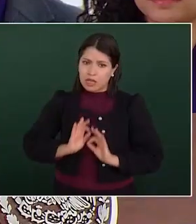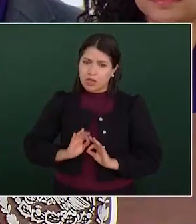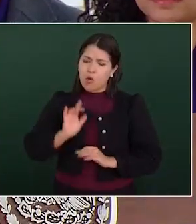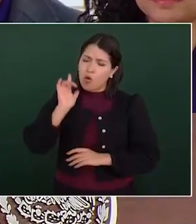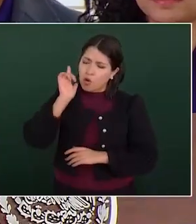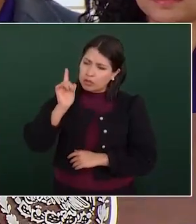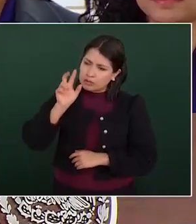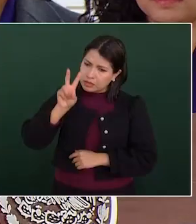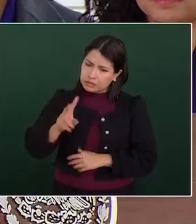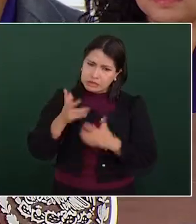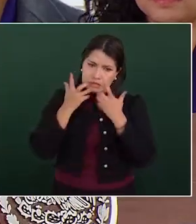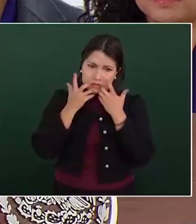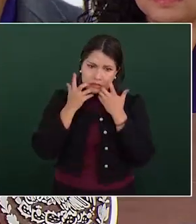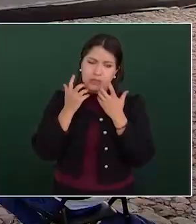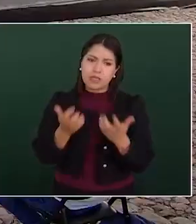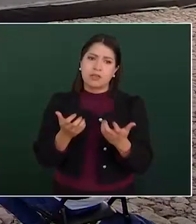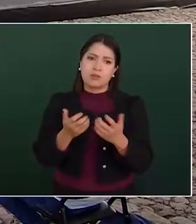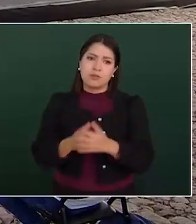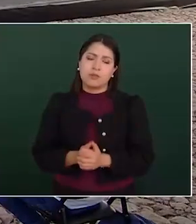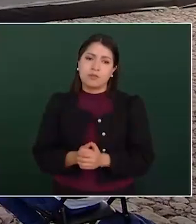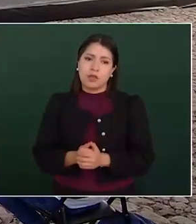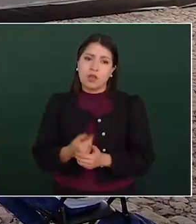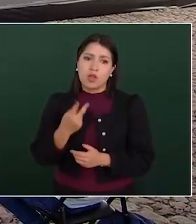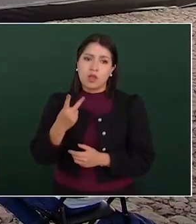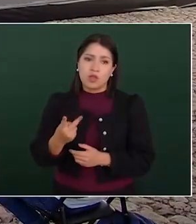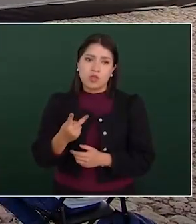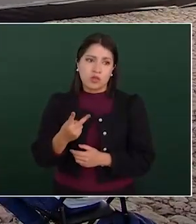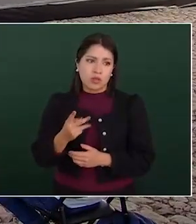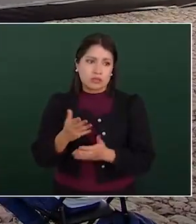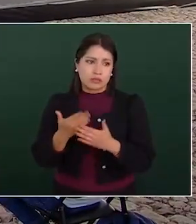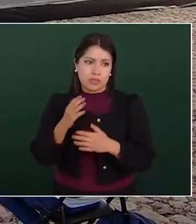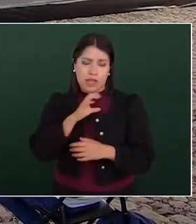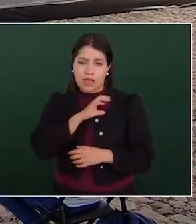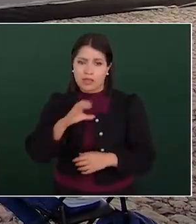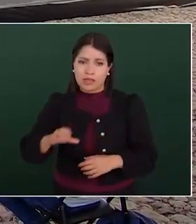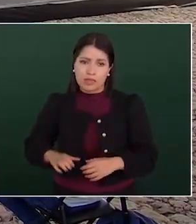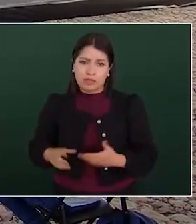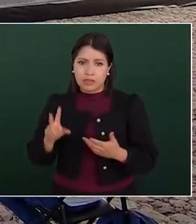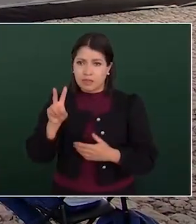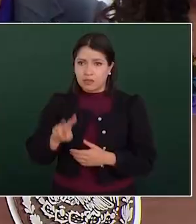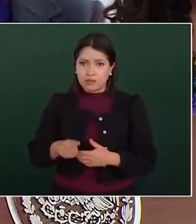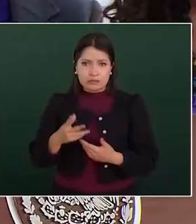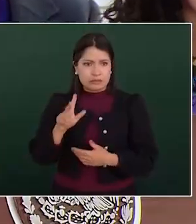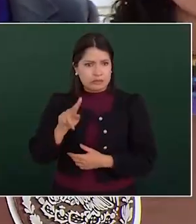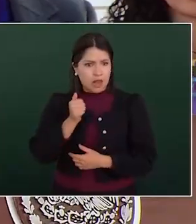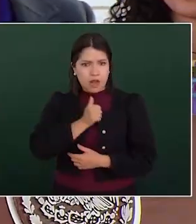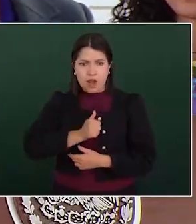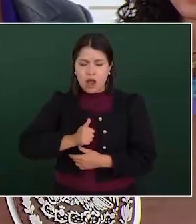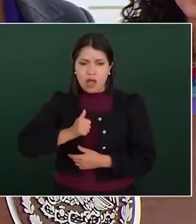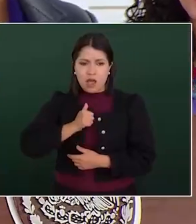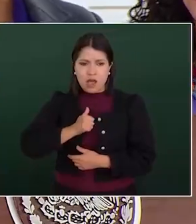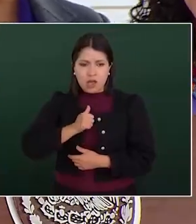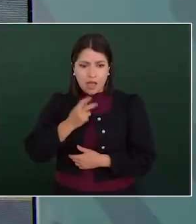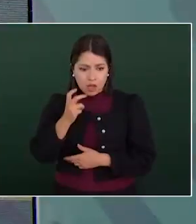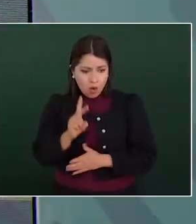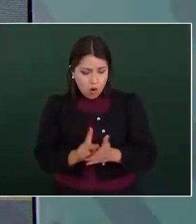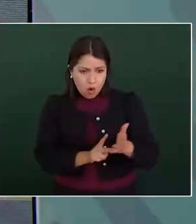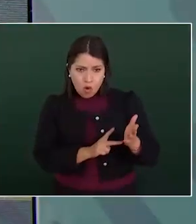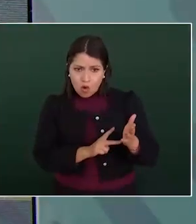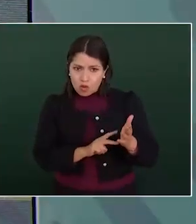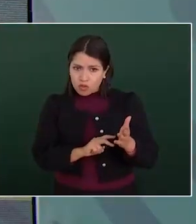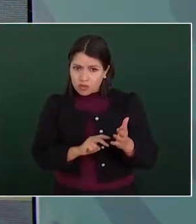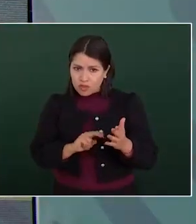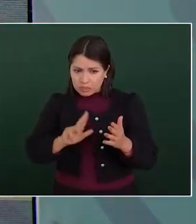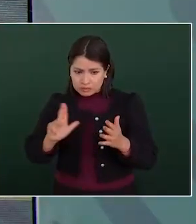Y, sí, muy lamentable, y tenemos que buscar que eso no se repita